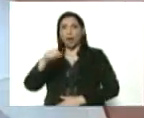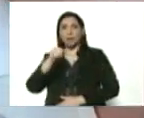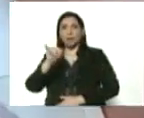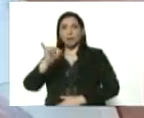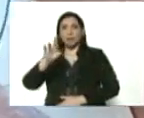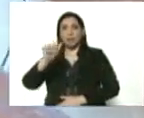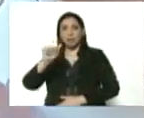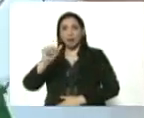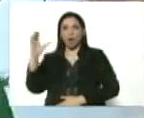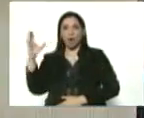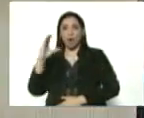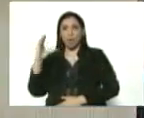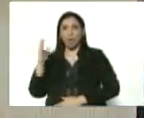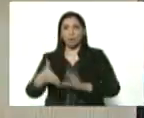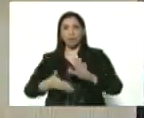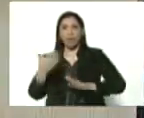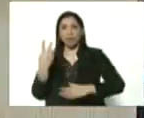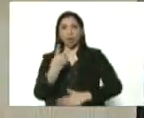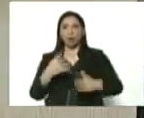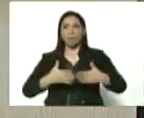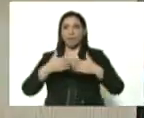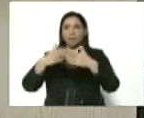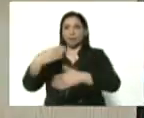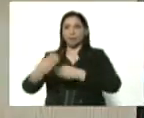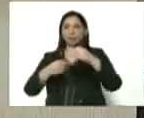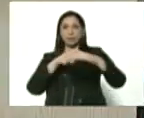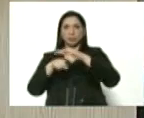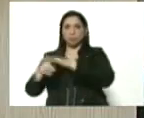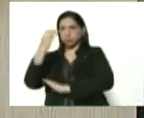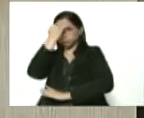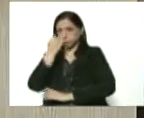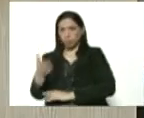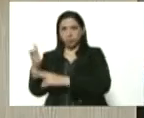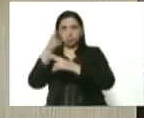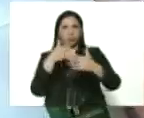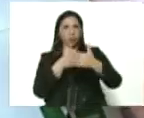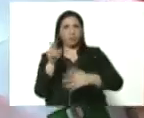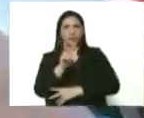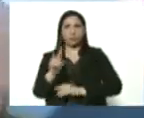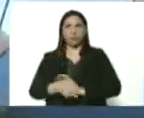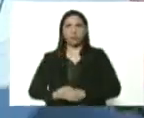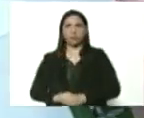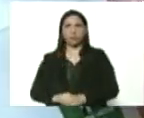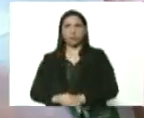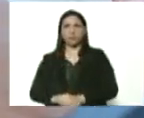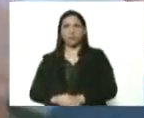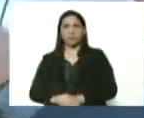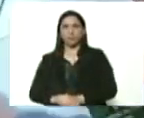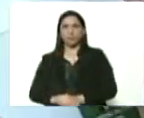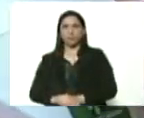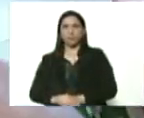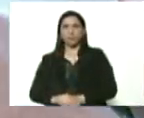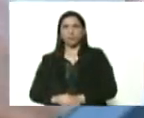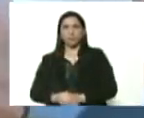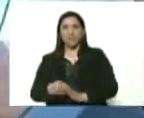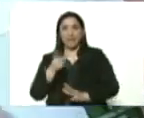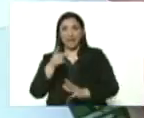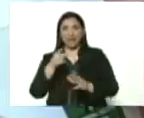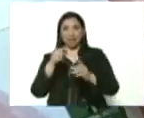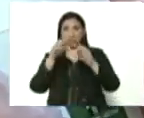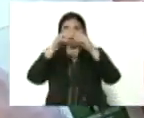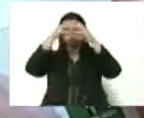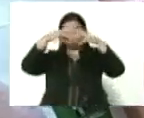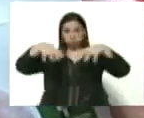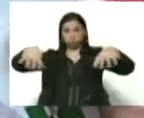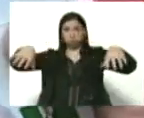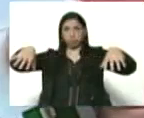las dos embarcaciones para generar la incursión terrorista armada contra Venezuela. Esta es una rama que